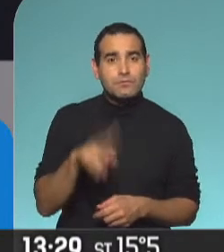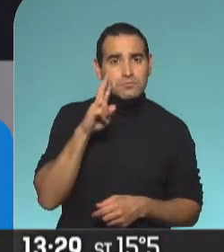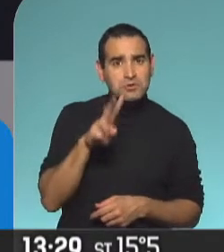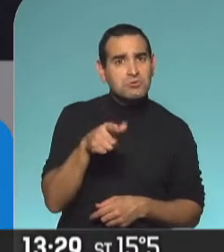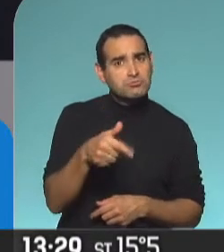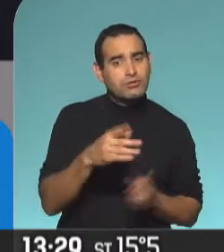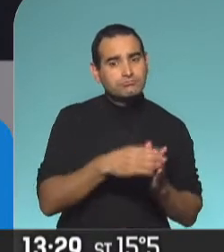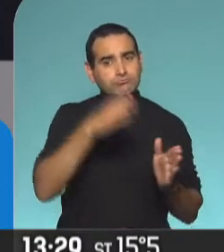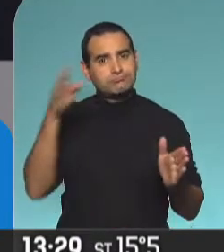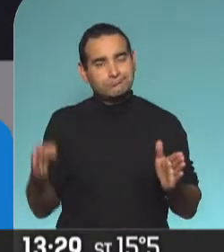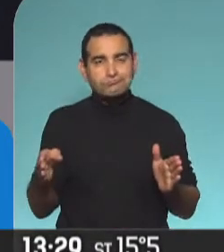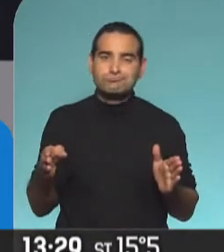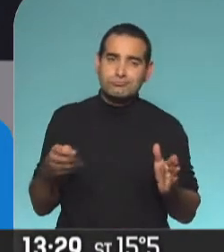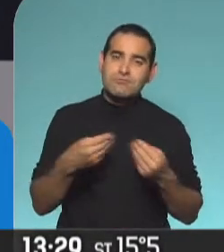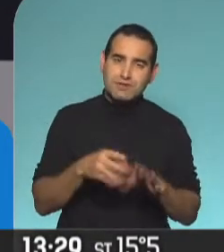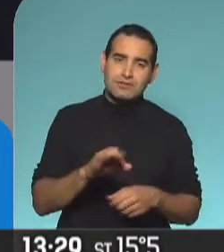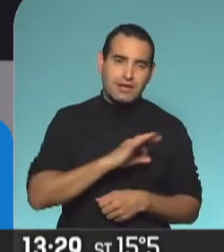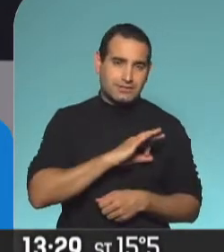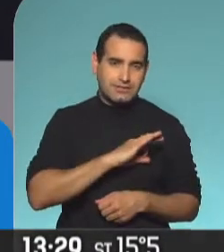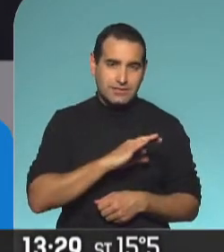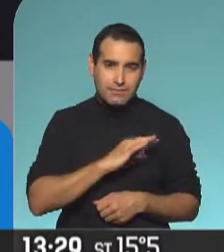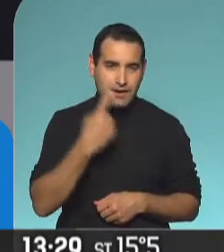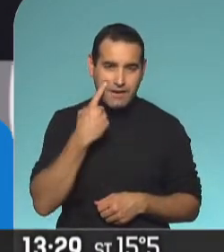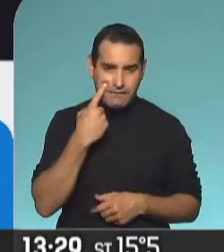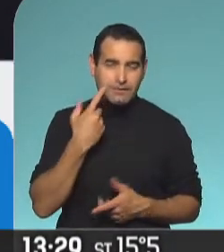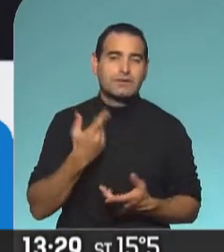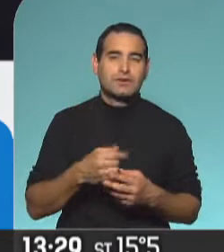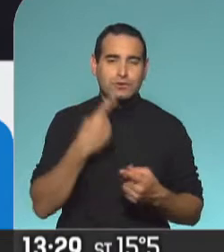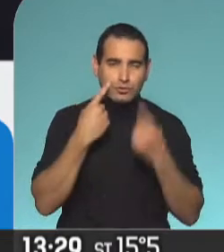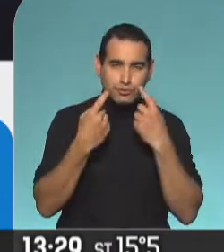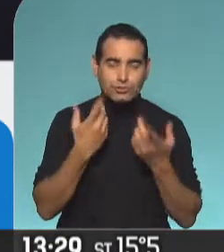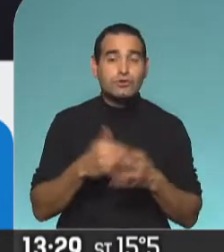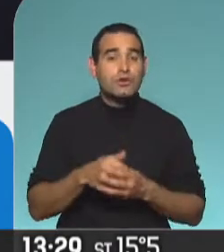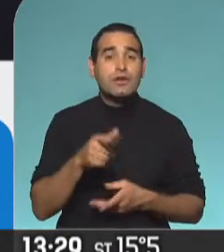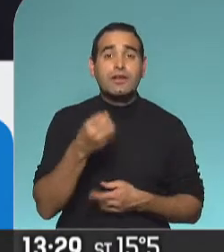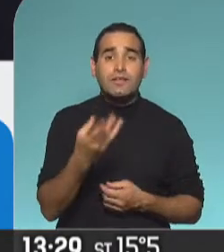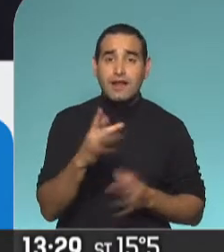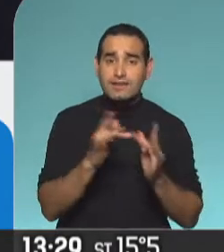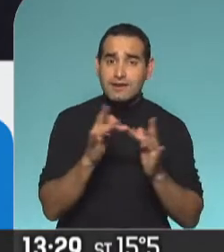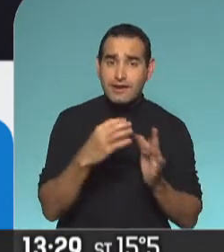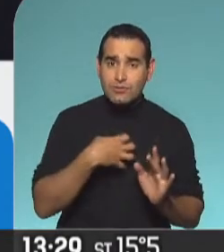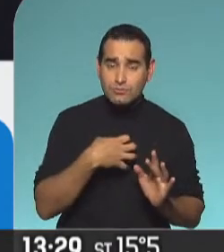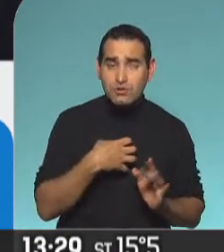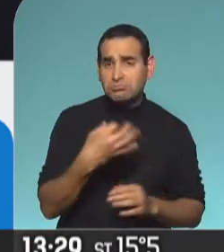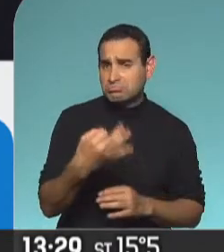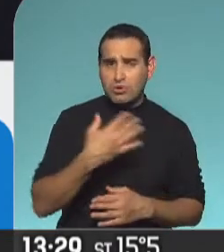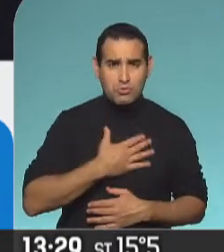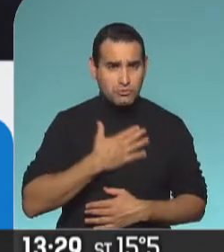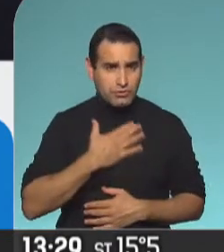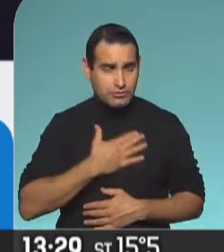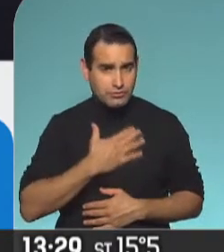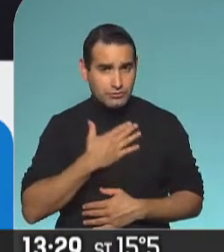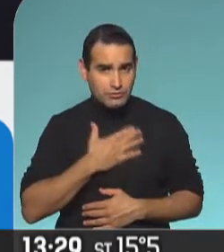esto se extendía, bueno, ya empezamos a hacer de tipo evaluativo, así que... ¿Y qué balance hace del aula virtual? Y estamos, la verdad, que muy contentos